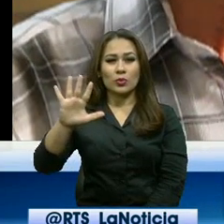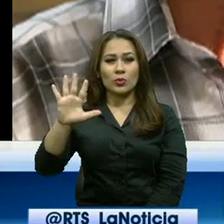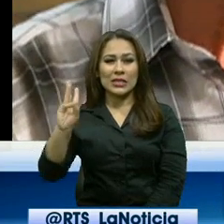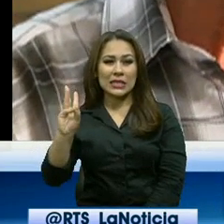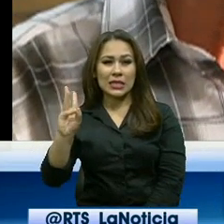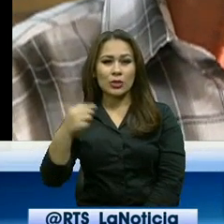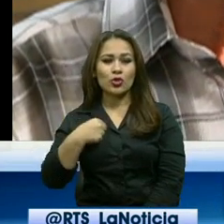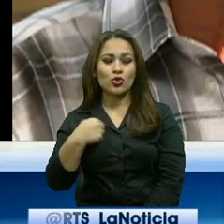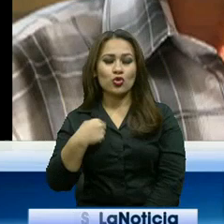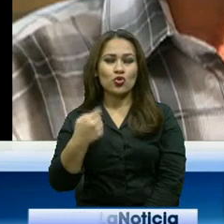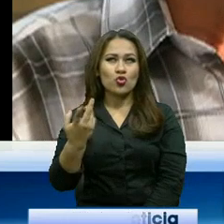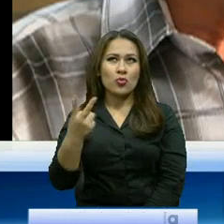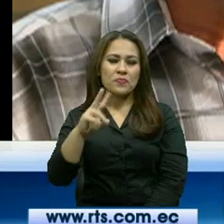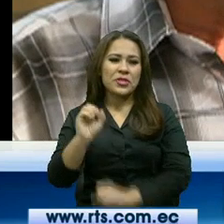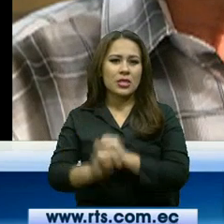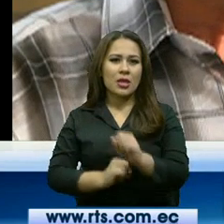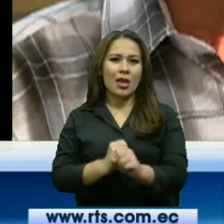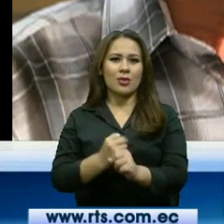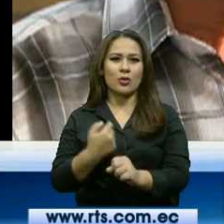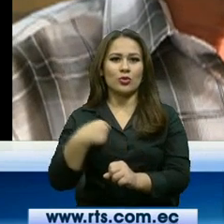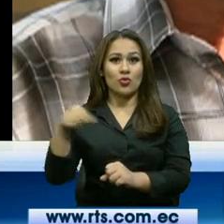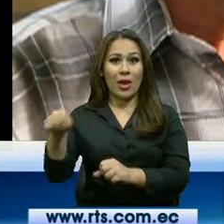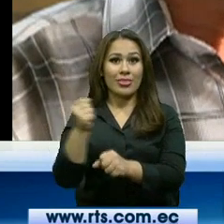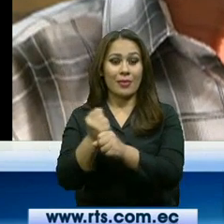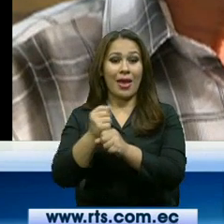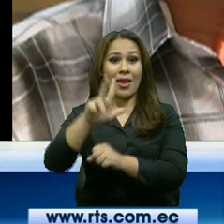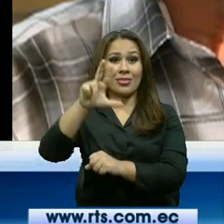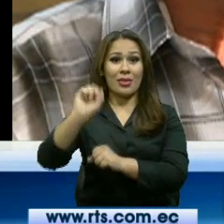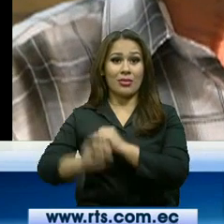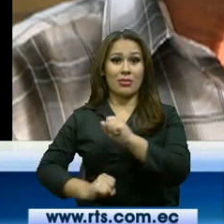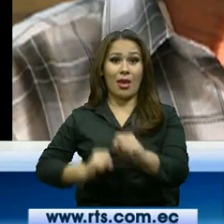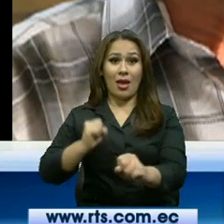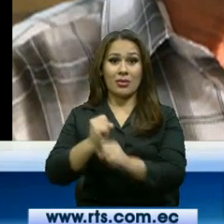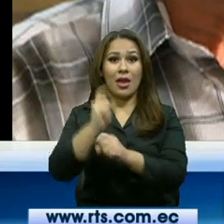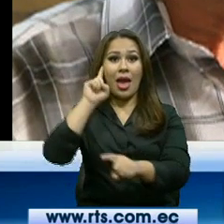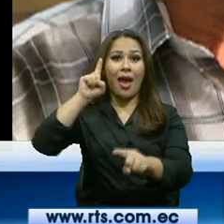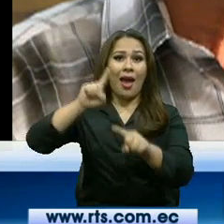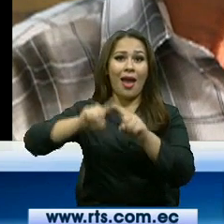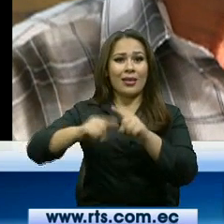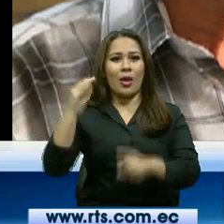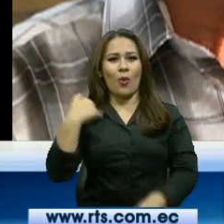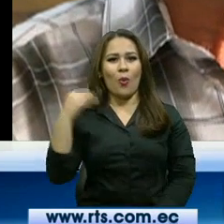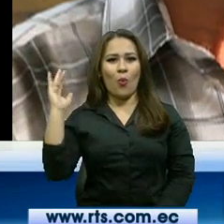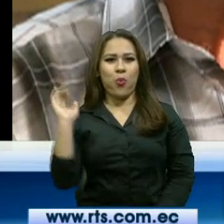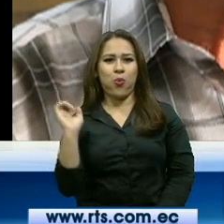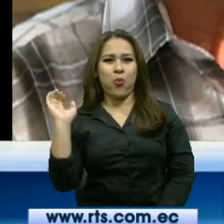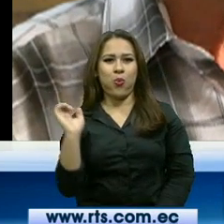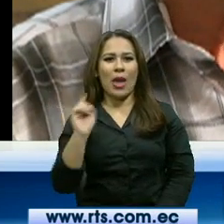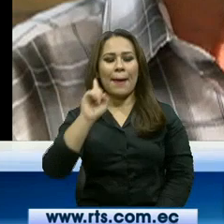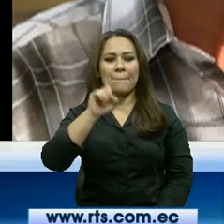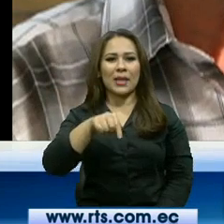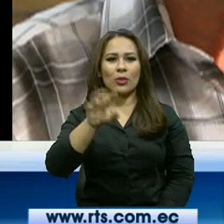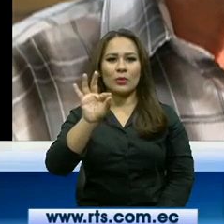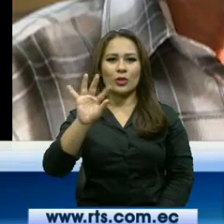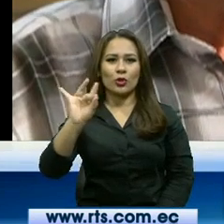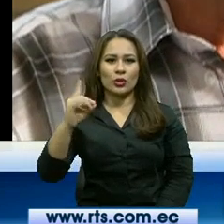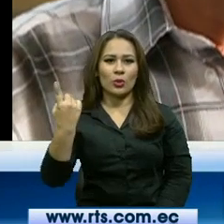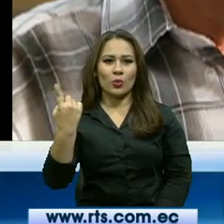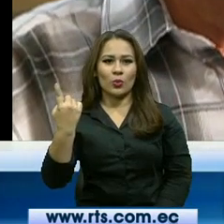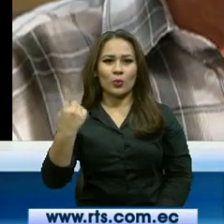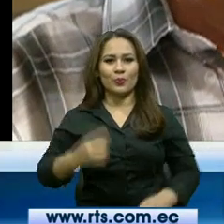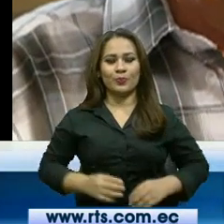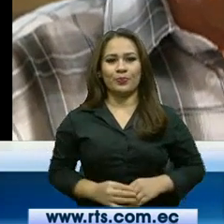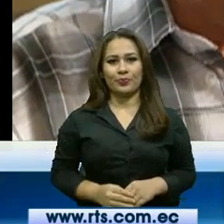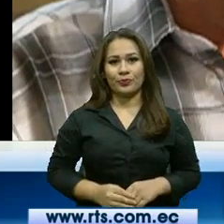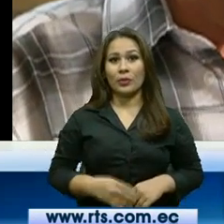1956. Laboré casi cerca de 30 años hasta que me jubilé en el año 1981.